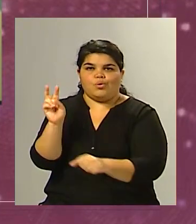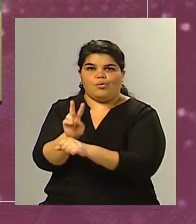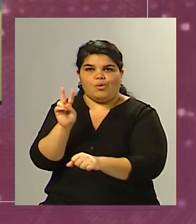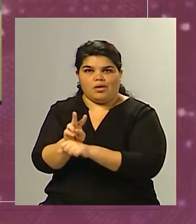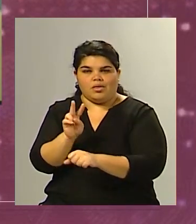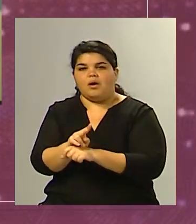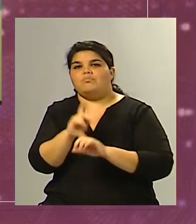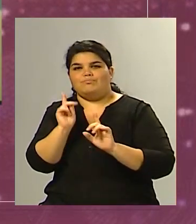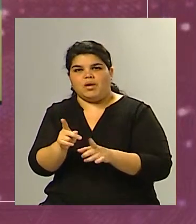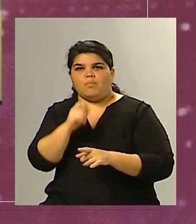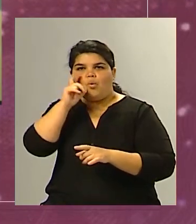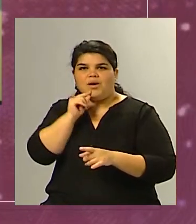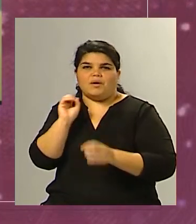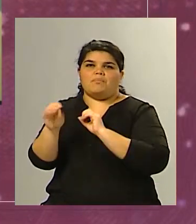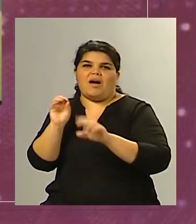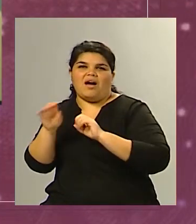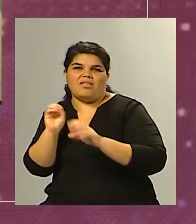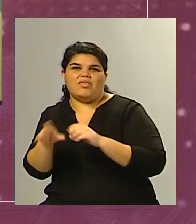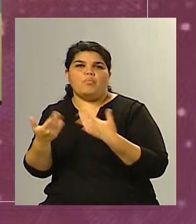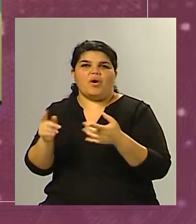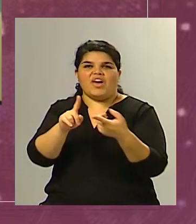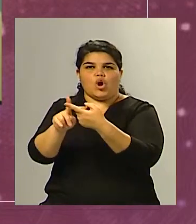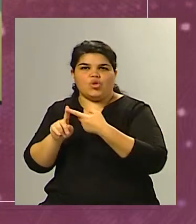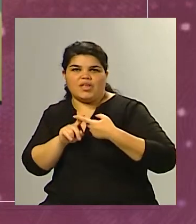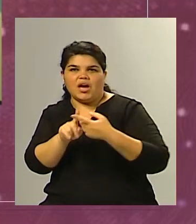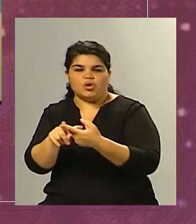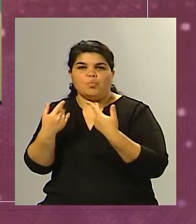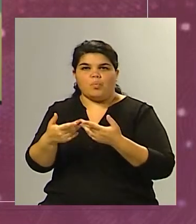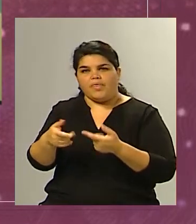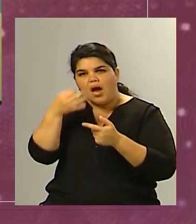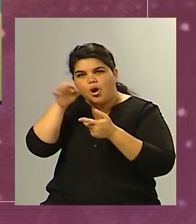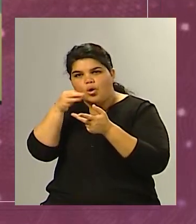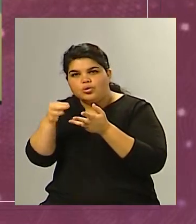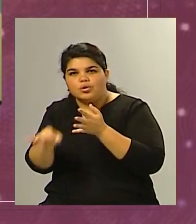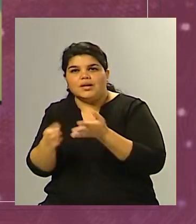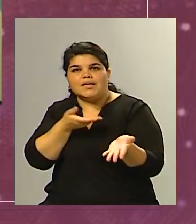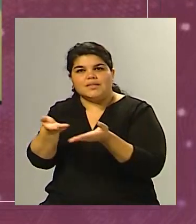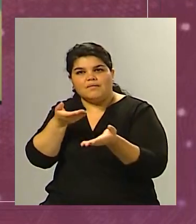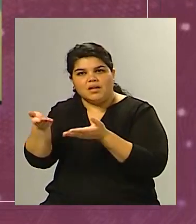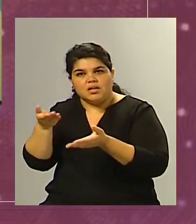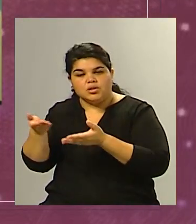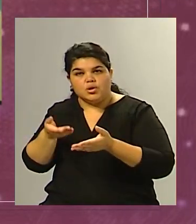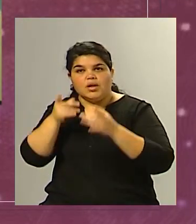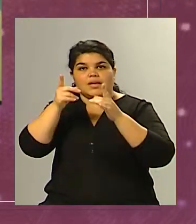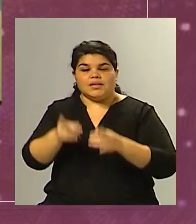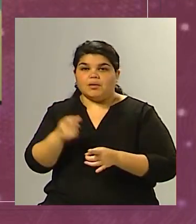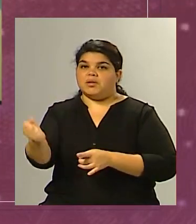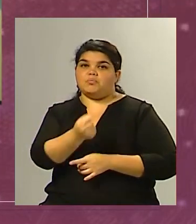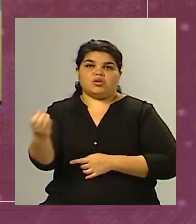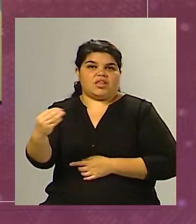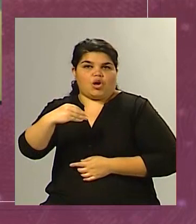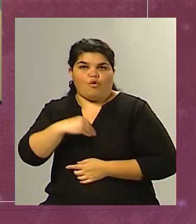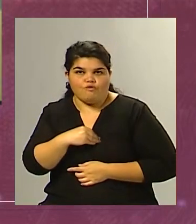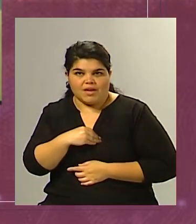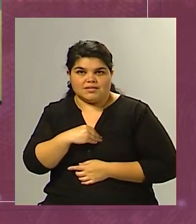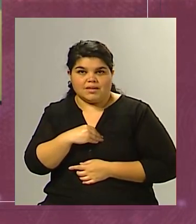con los papás que se quedaron en Mendoza, para controlar servicios y obviamente para tener a alguien de la confianza de